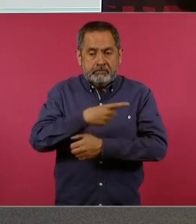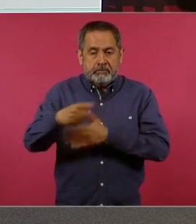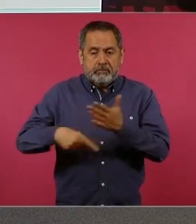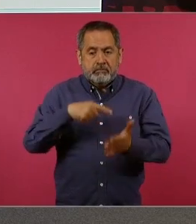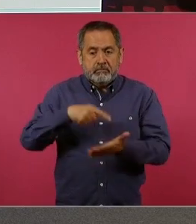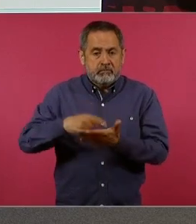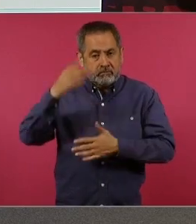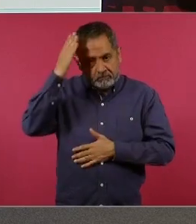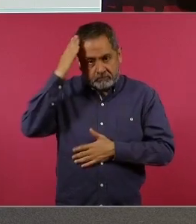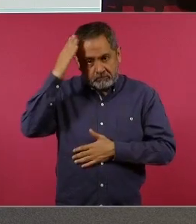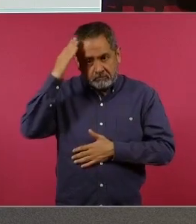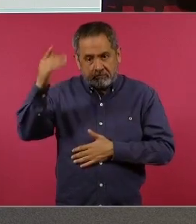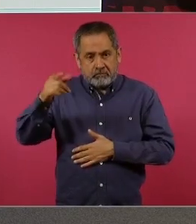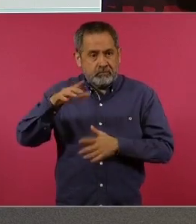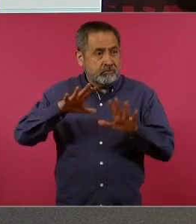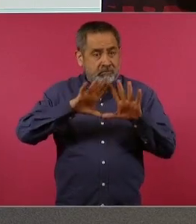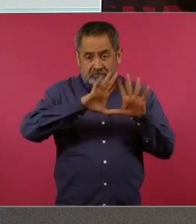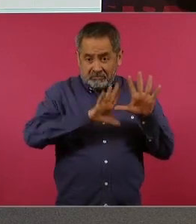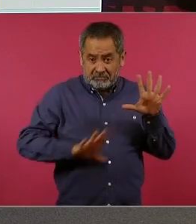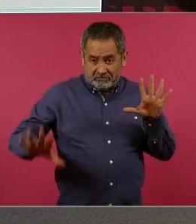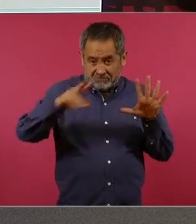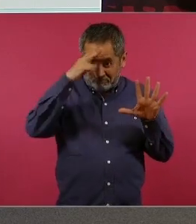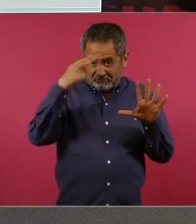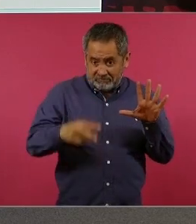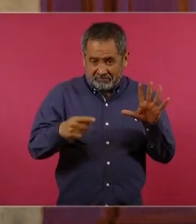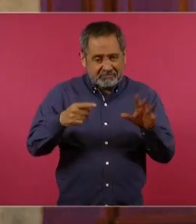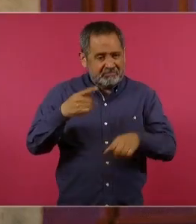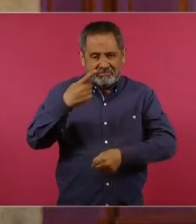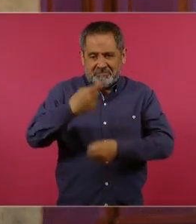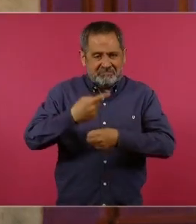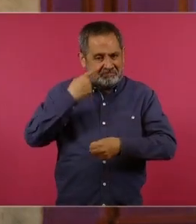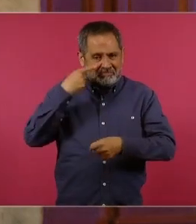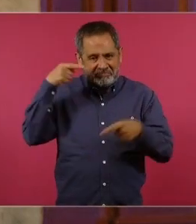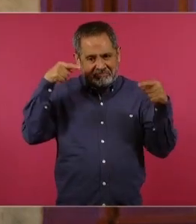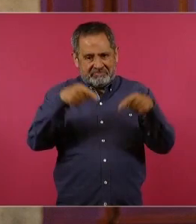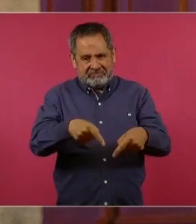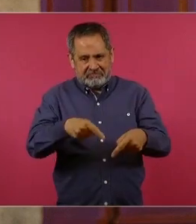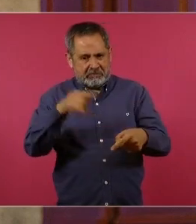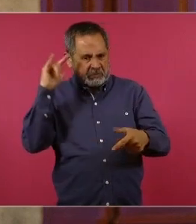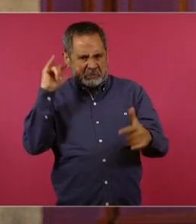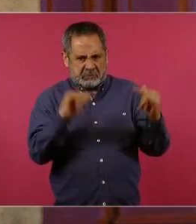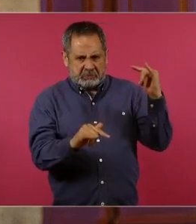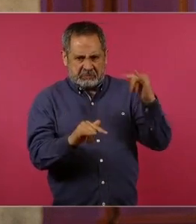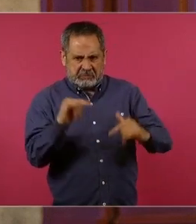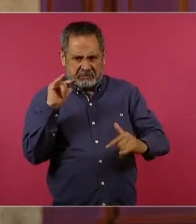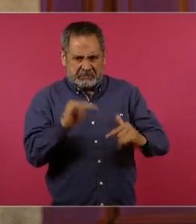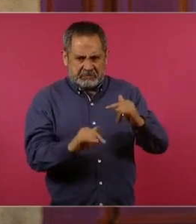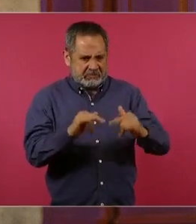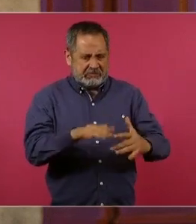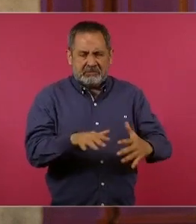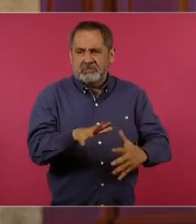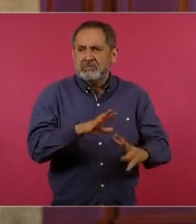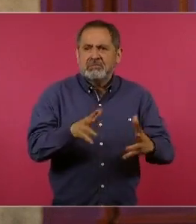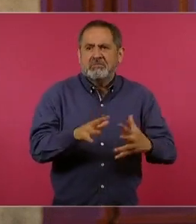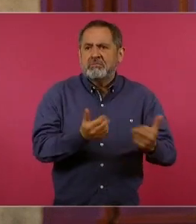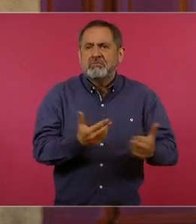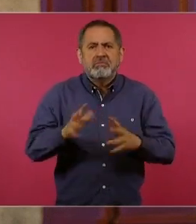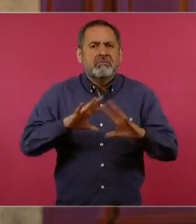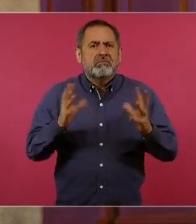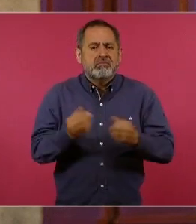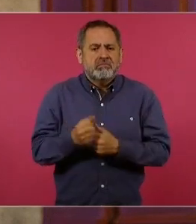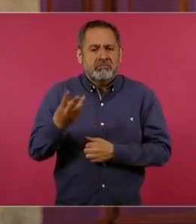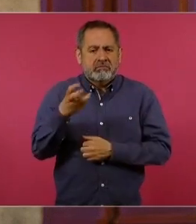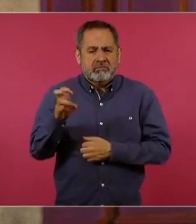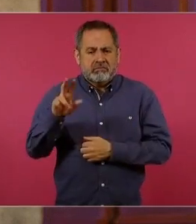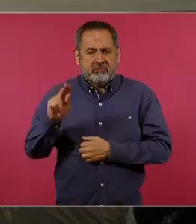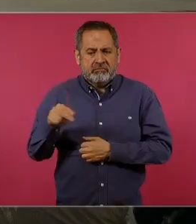lugar de manejo de carga en el sistema aeroportuario mexicano. Y a la fecha se han movilizado a través de este aeropuerto